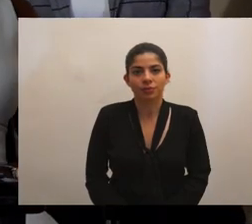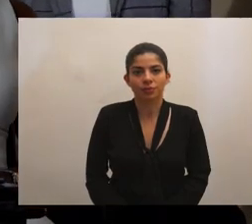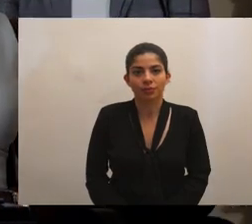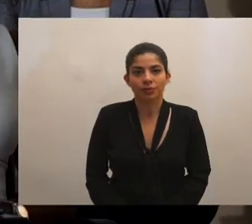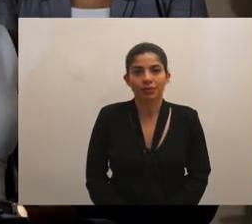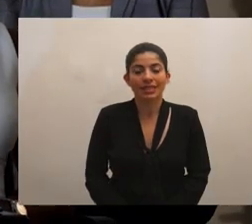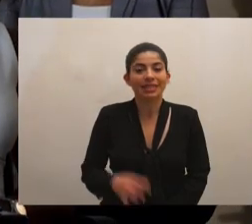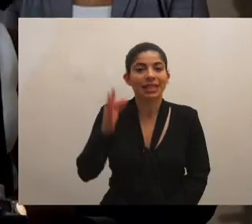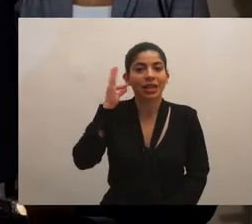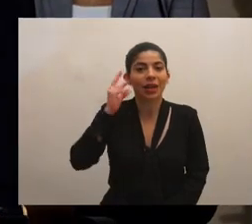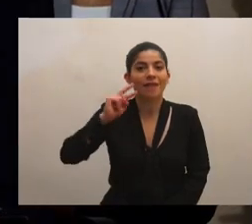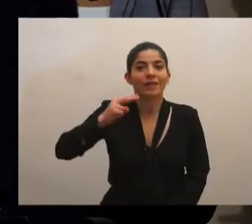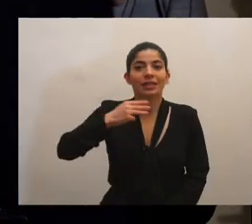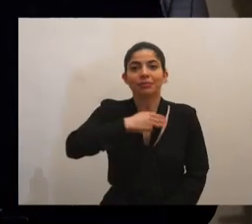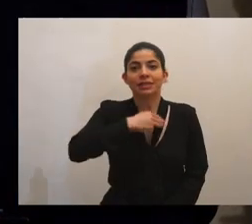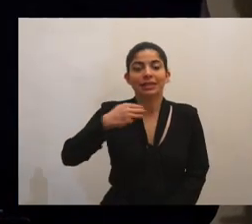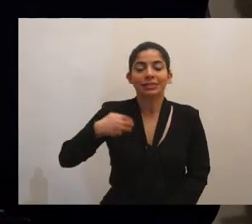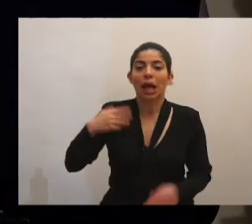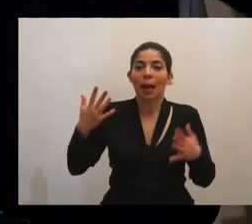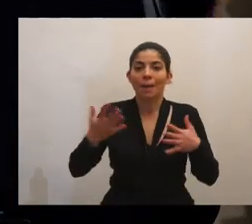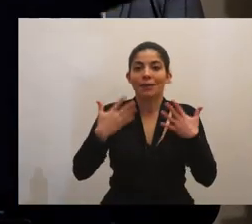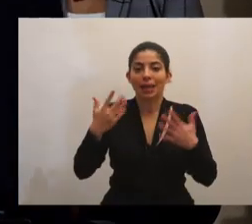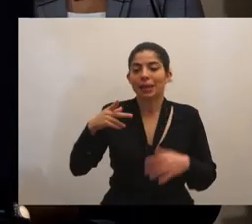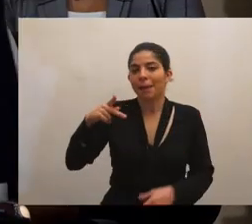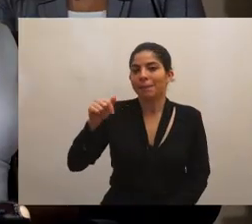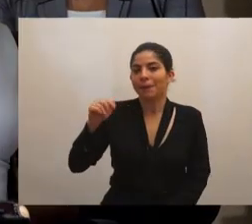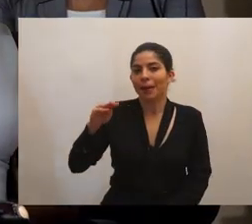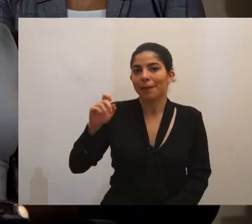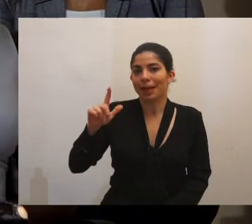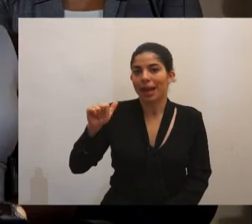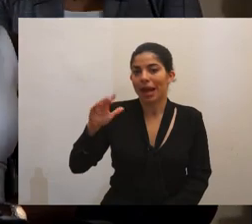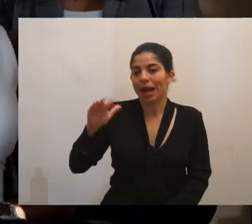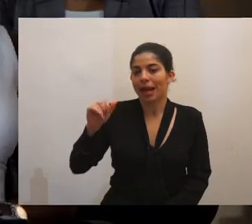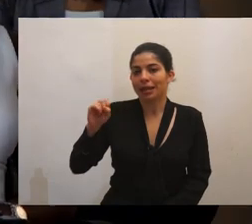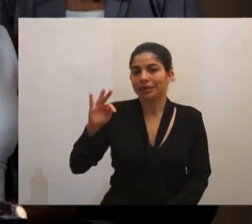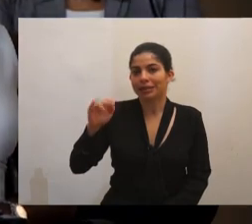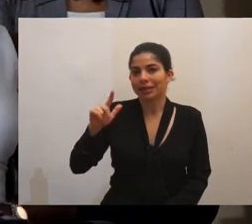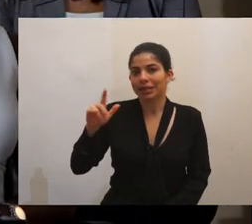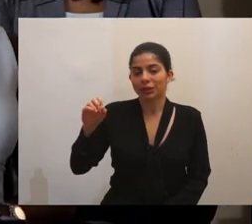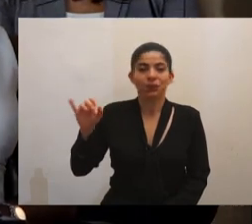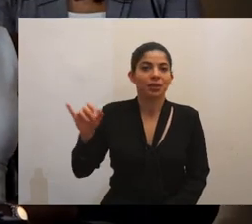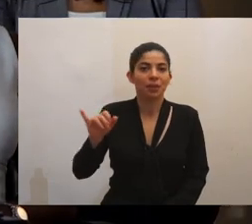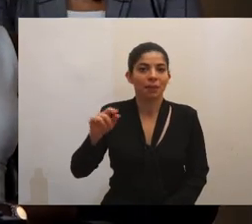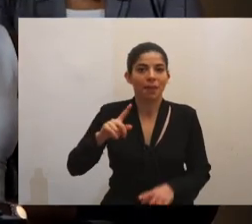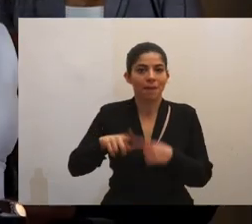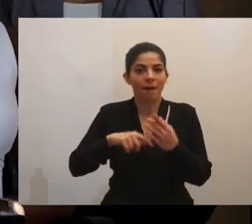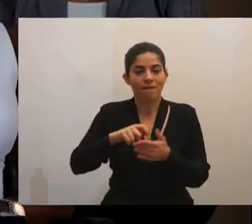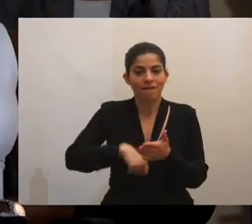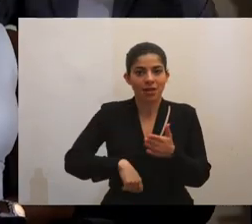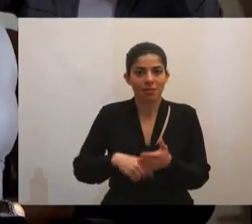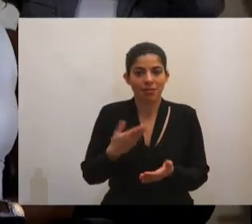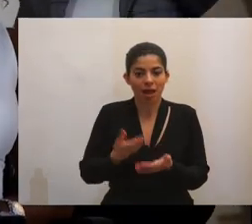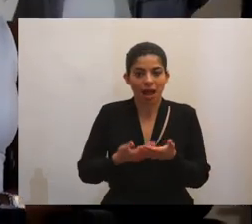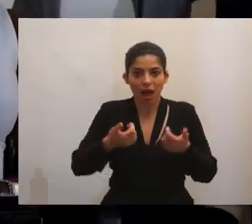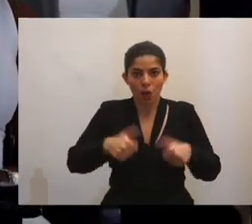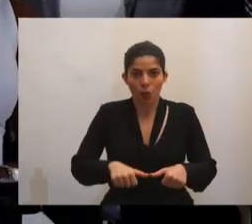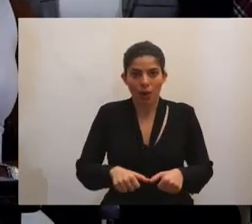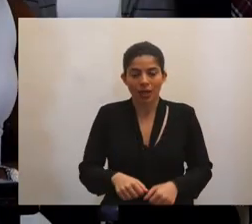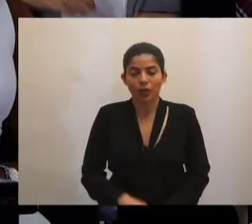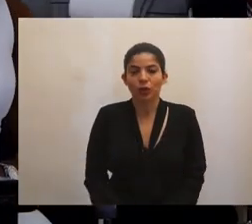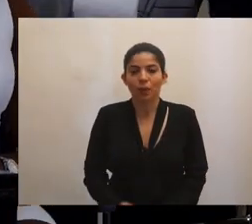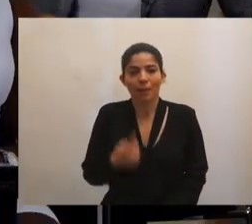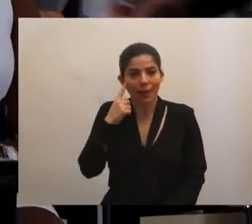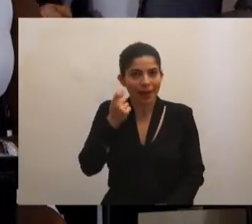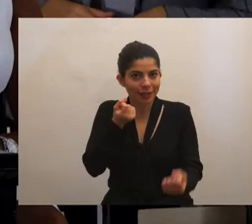La señora viceministra de Ambiente, doña Pamela Castillo, también firmará este acuerdo de